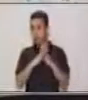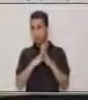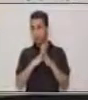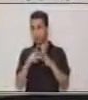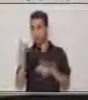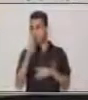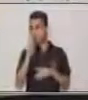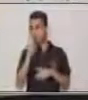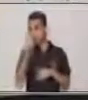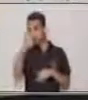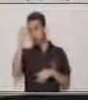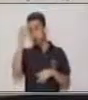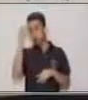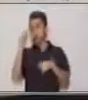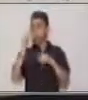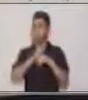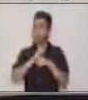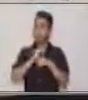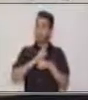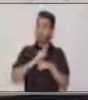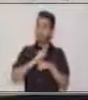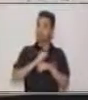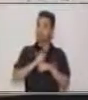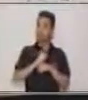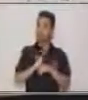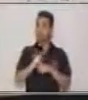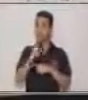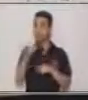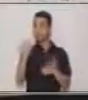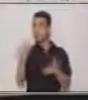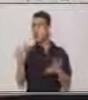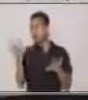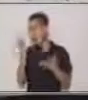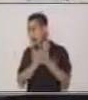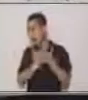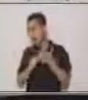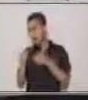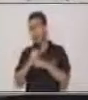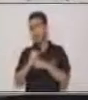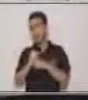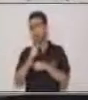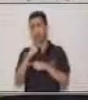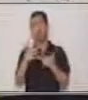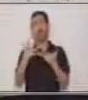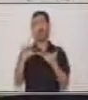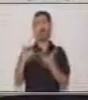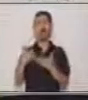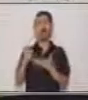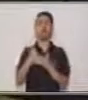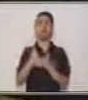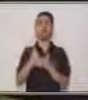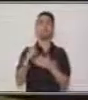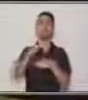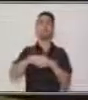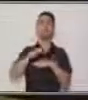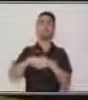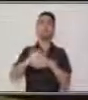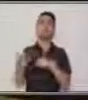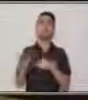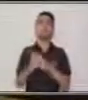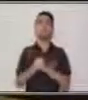no dejes de repasar, practica algunos ejercicios y esto te va a ir ayudando a tener